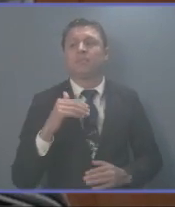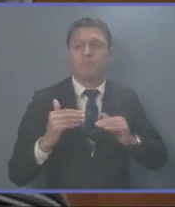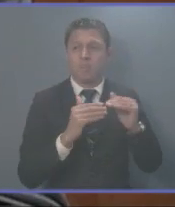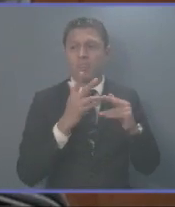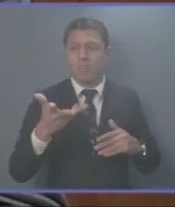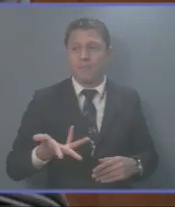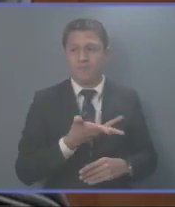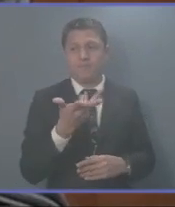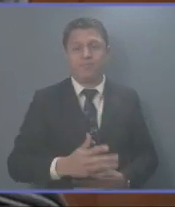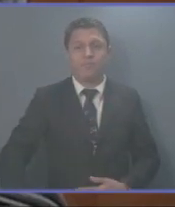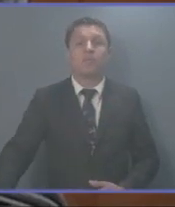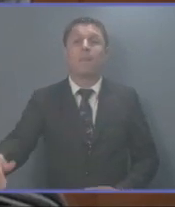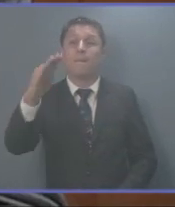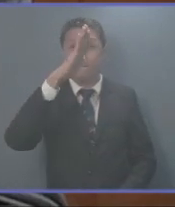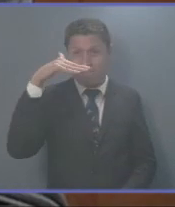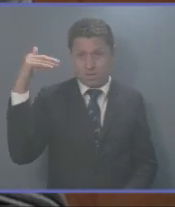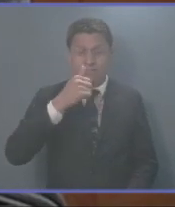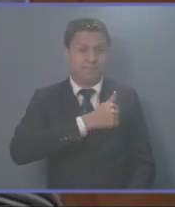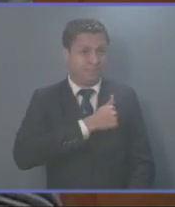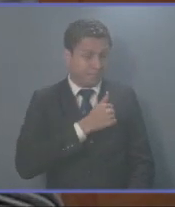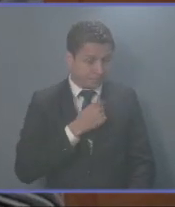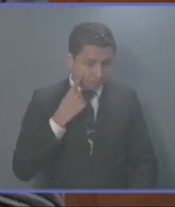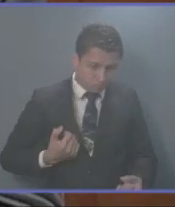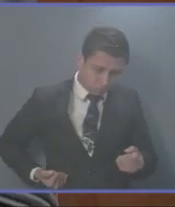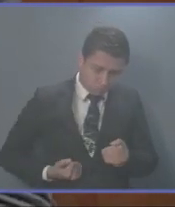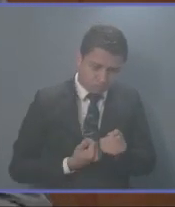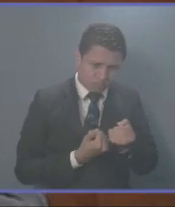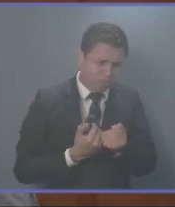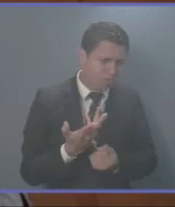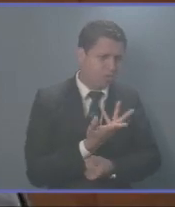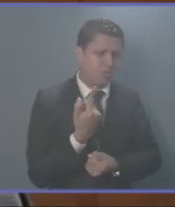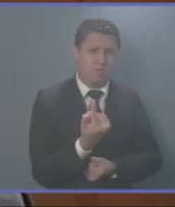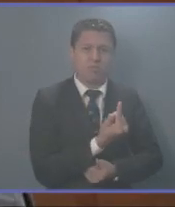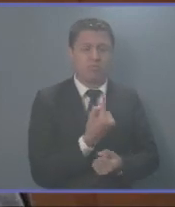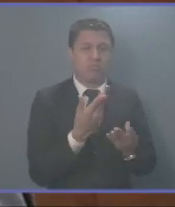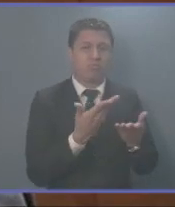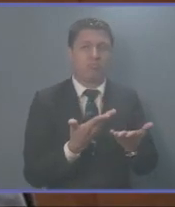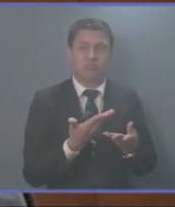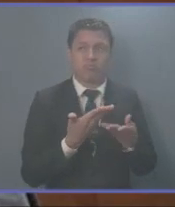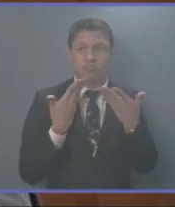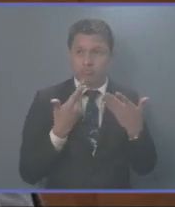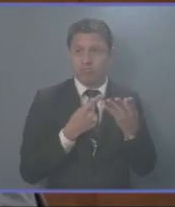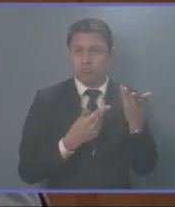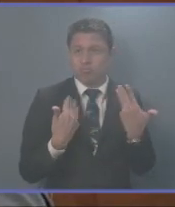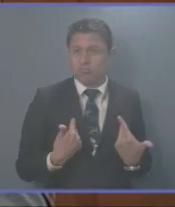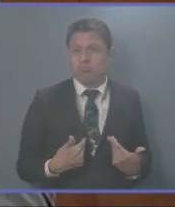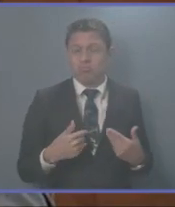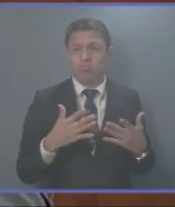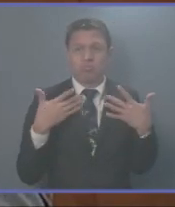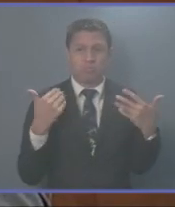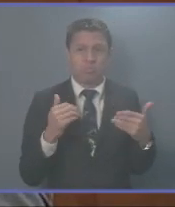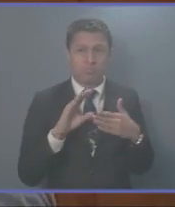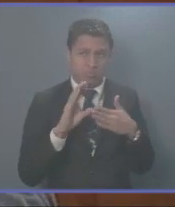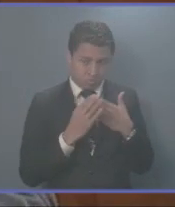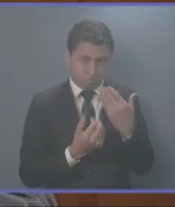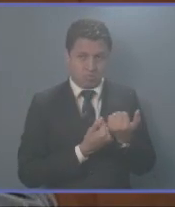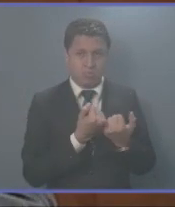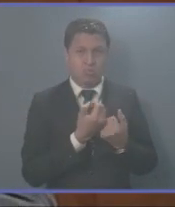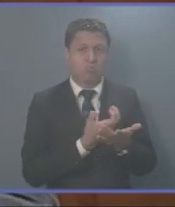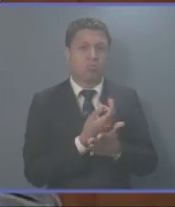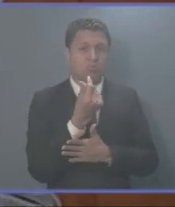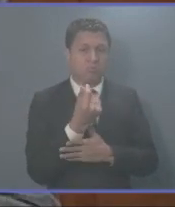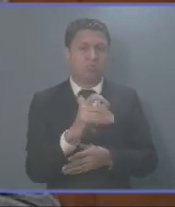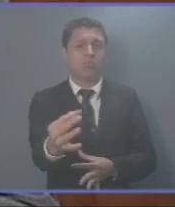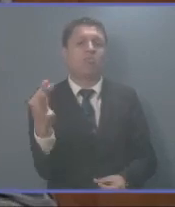es obligación del Estado asegurar a los habitantes de la República el goce de la libertad, la salud, la cultura, el bienestar económico